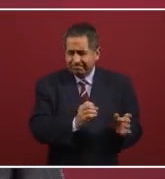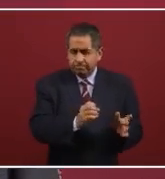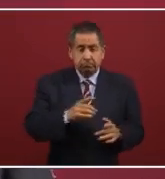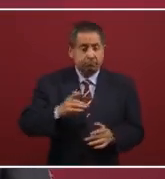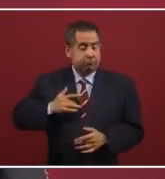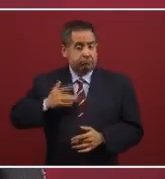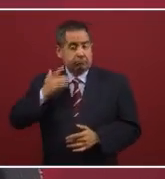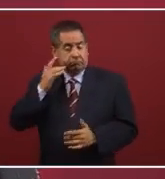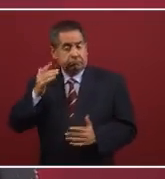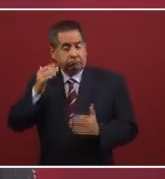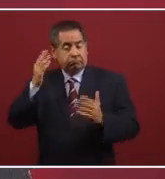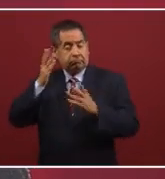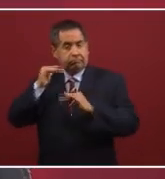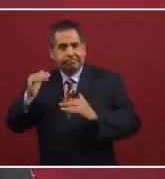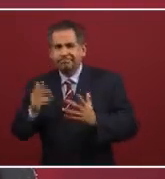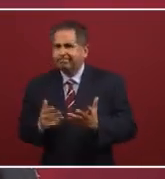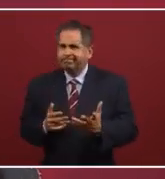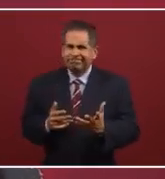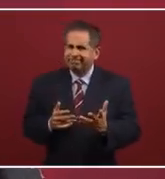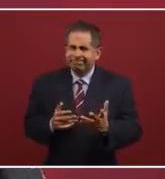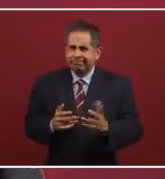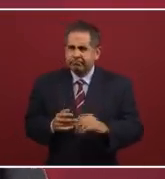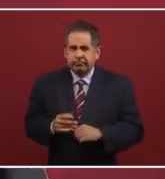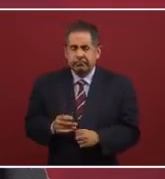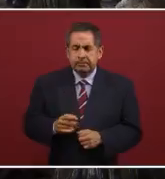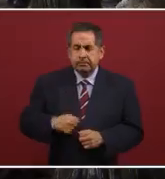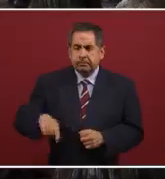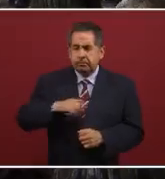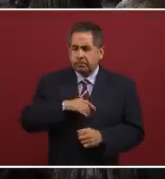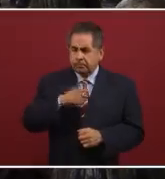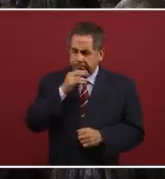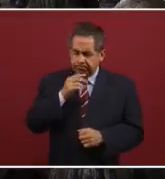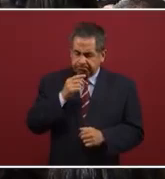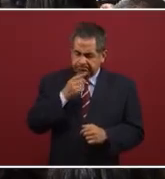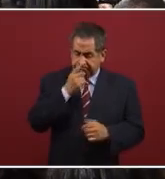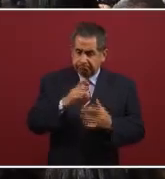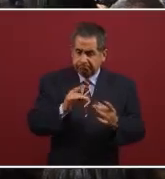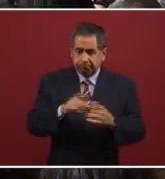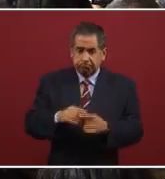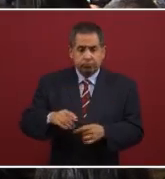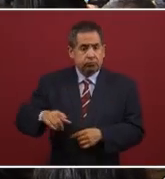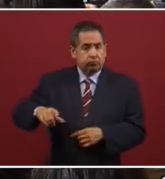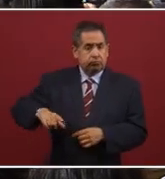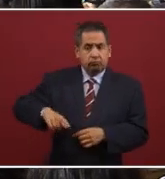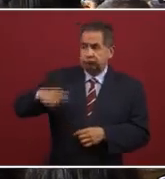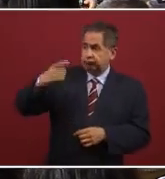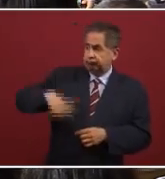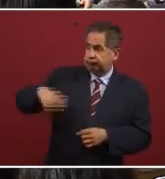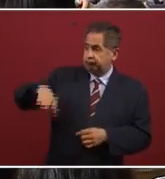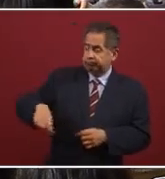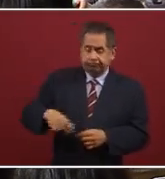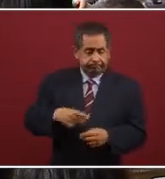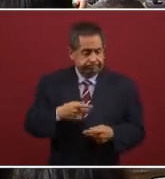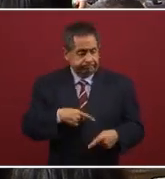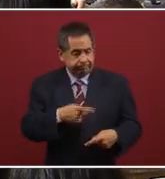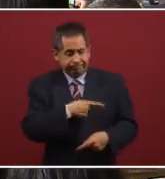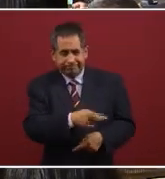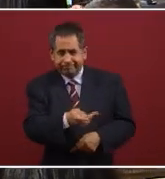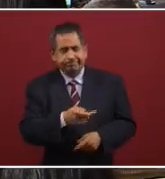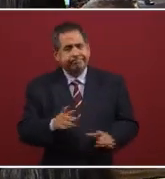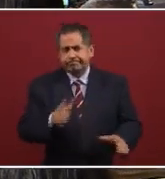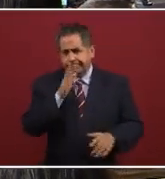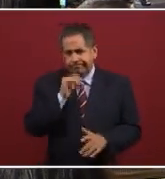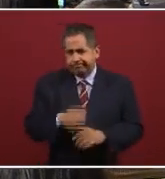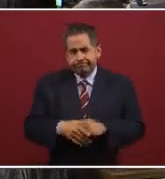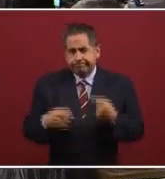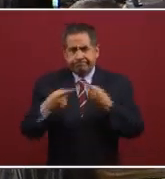indispensable. Nosotros sostenemos que no puede haber gobierno rico con pueblo pobre. Y le